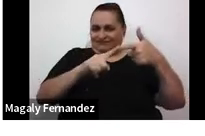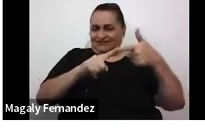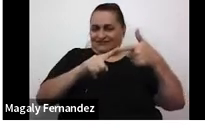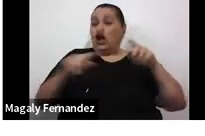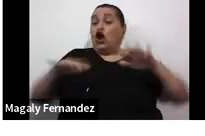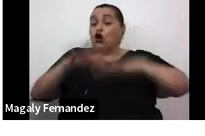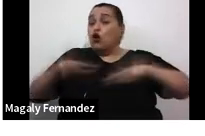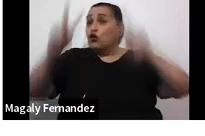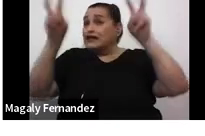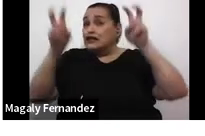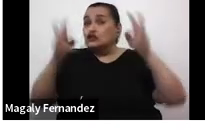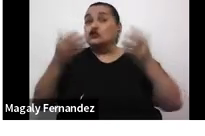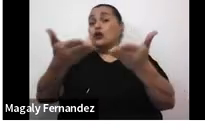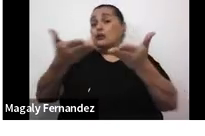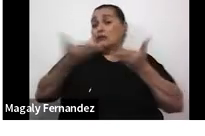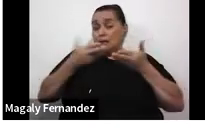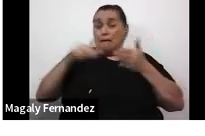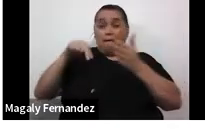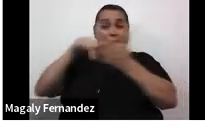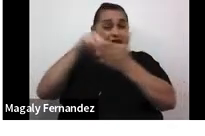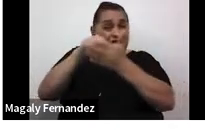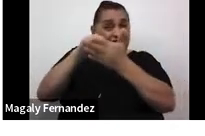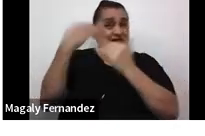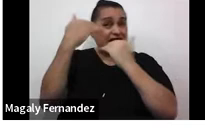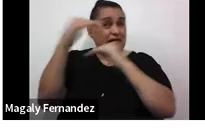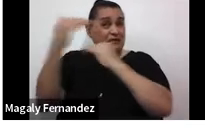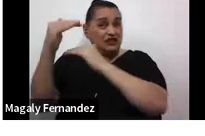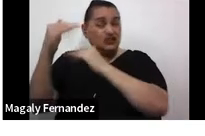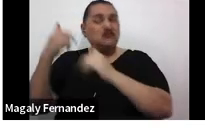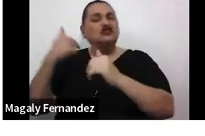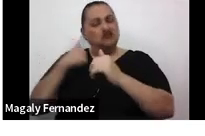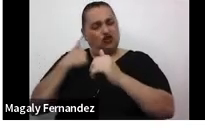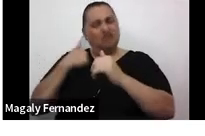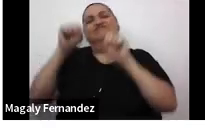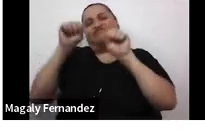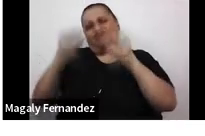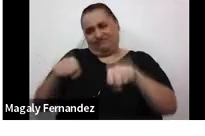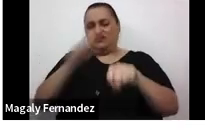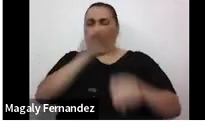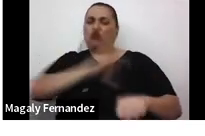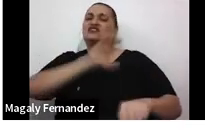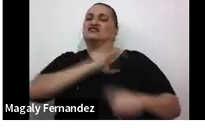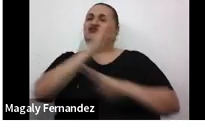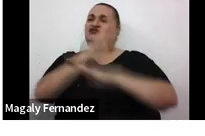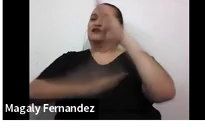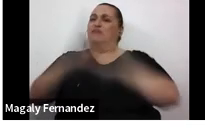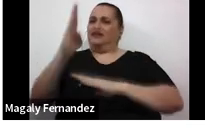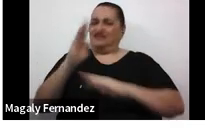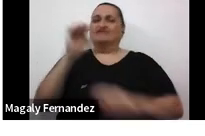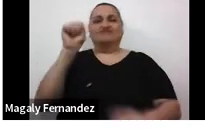barreras a estas limitaciones que yo tengo voy a estar en condición de discapacidad dámelo por favor clic